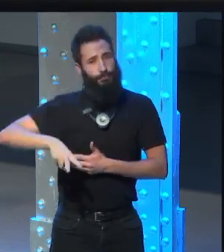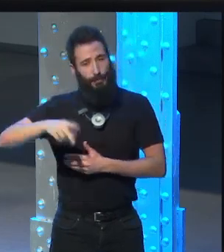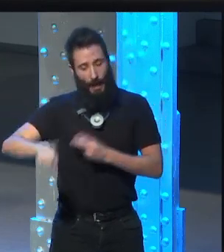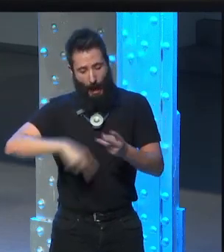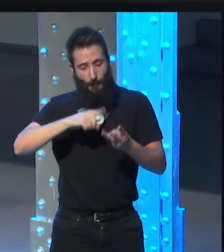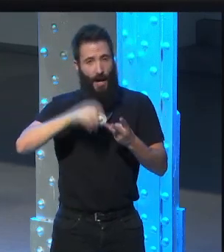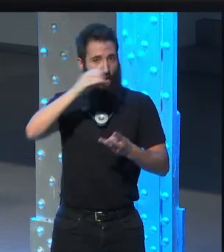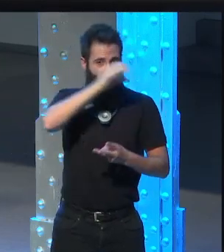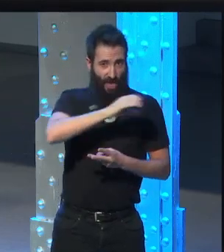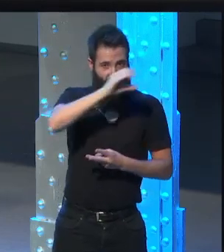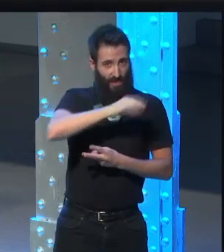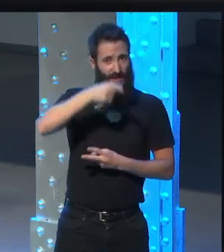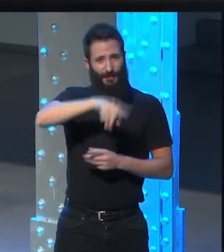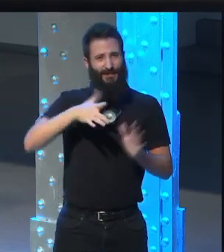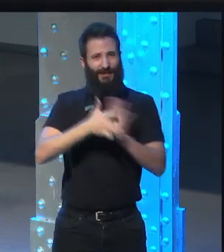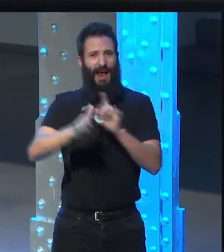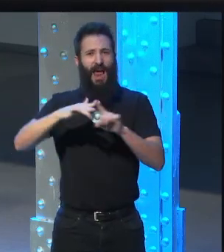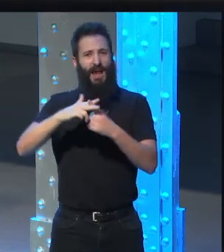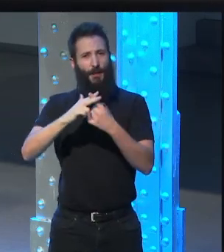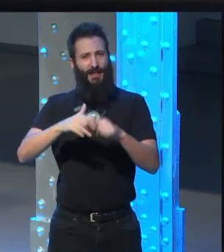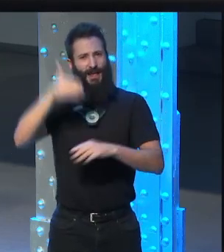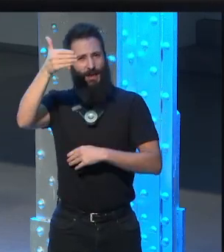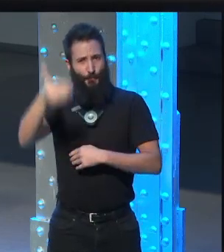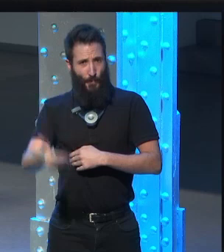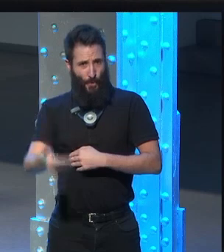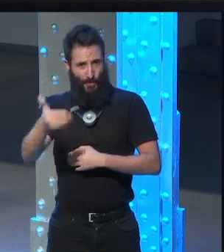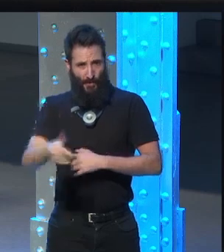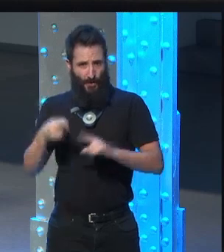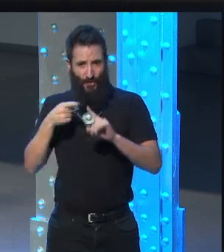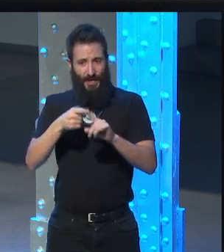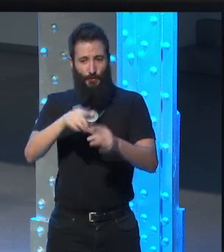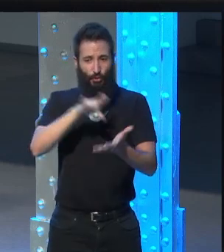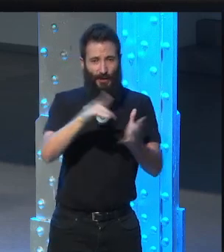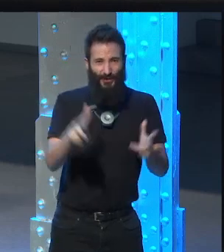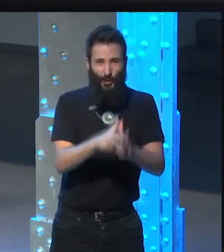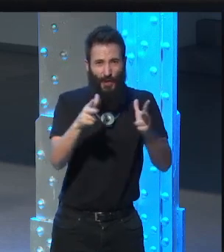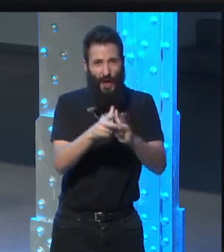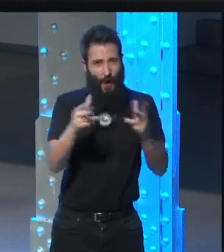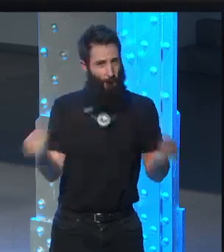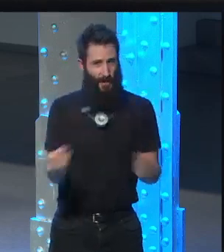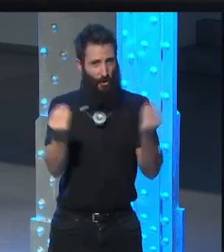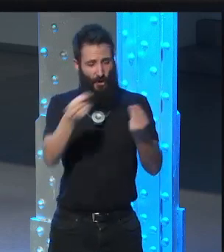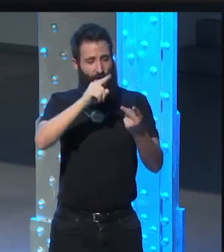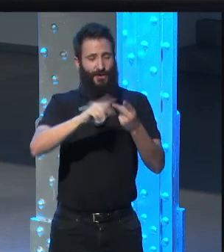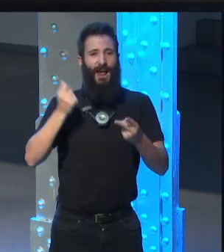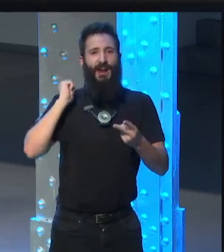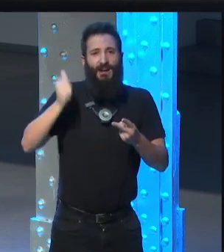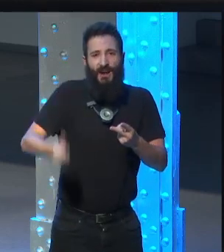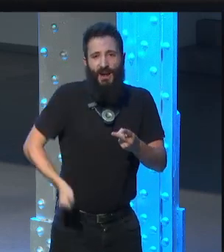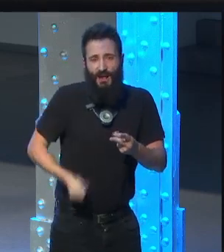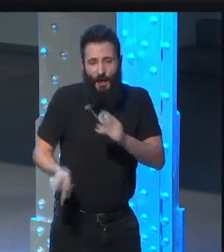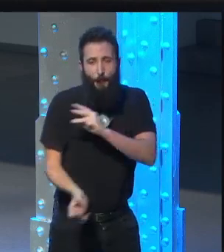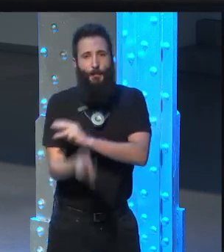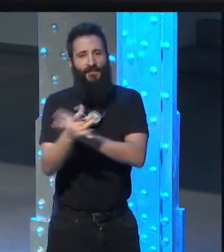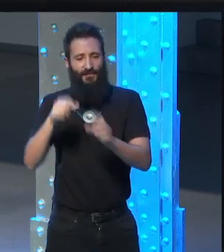ciencia, creemos, es una de las herramientas más importantes para mejorar la sociedad, para generar riqueza, para generar